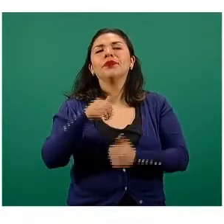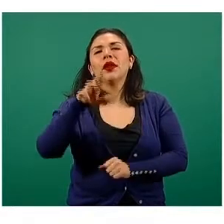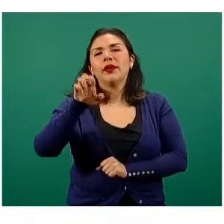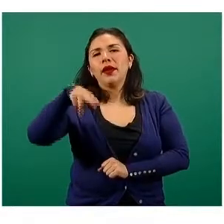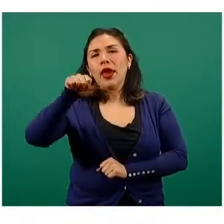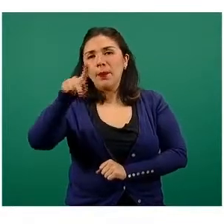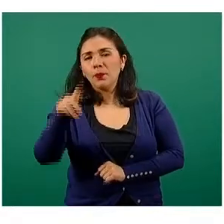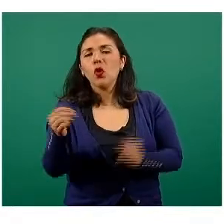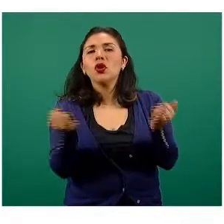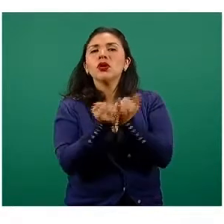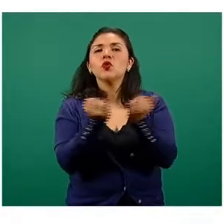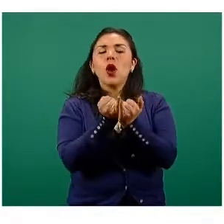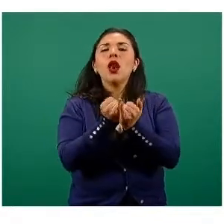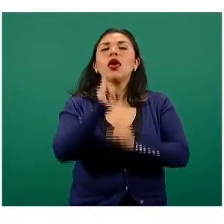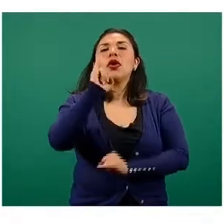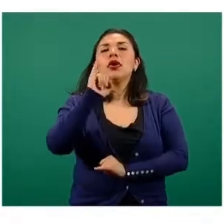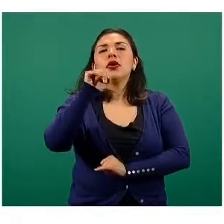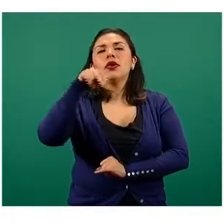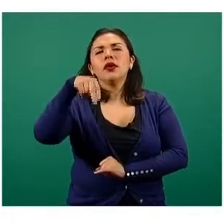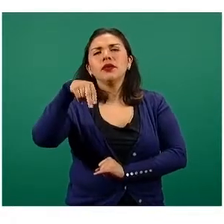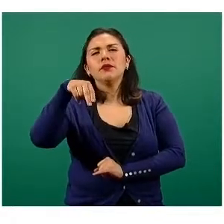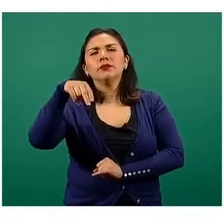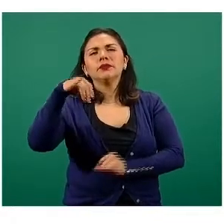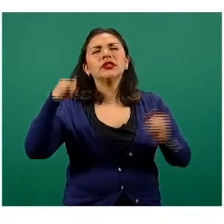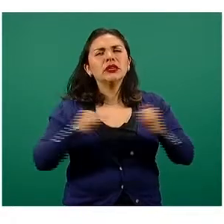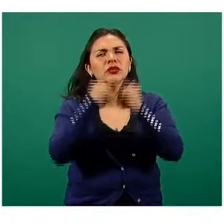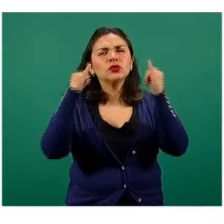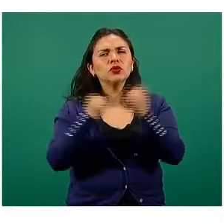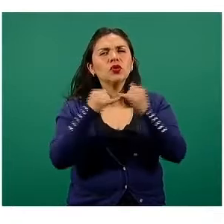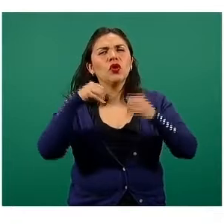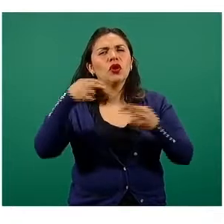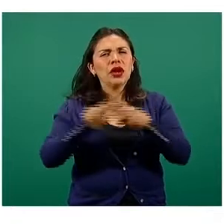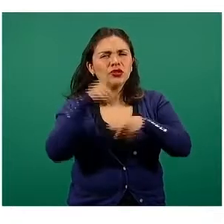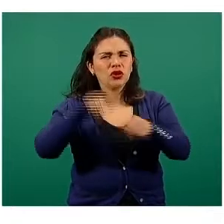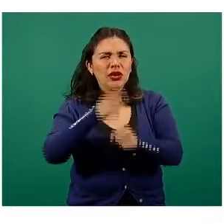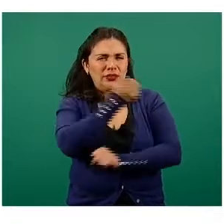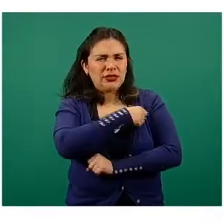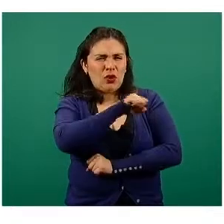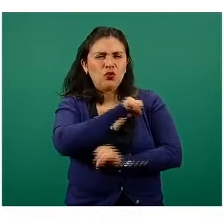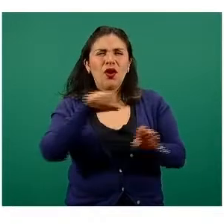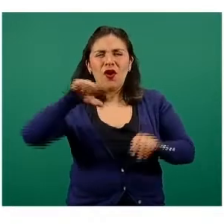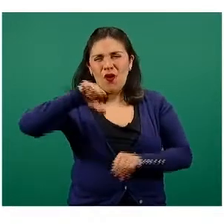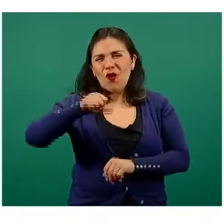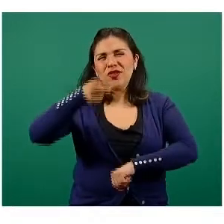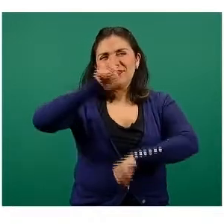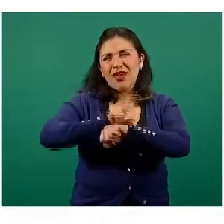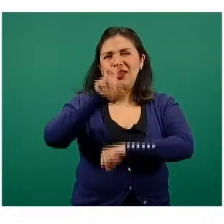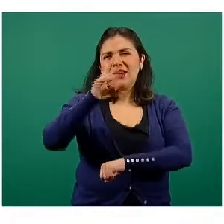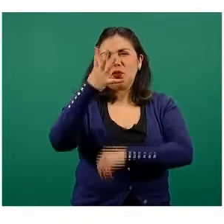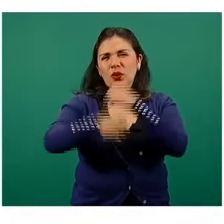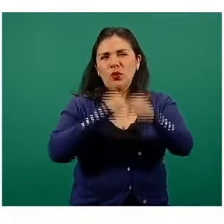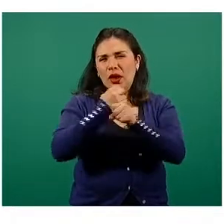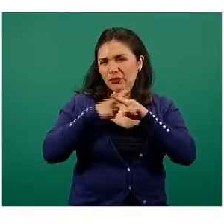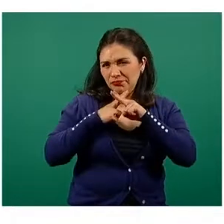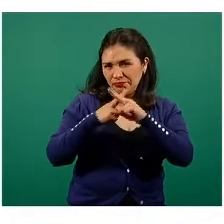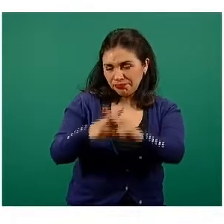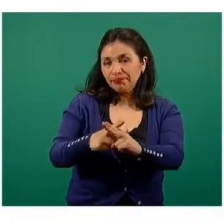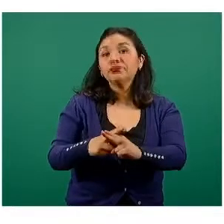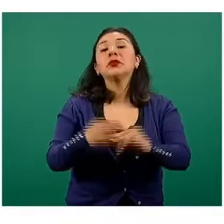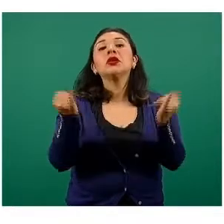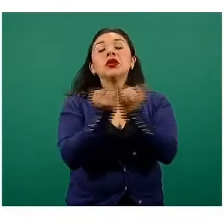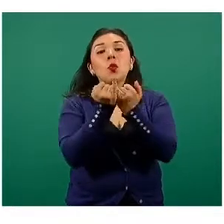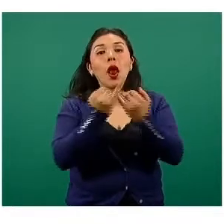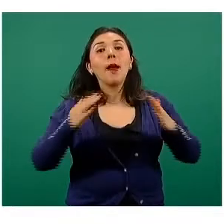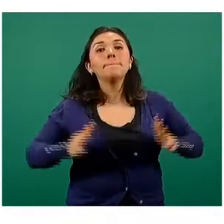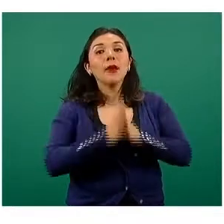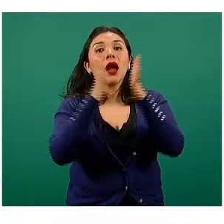el Instituto Nacional de Salud Pública, que cumple 34 años, como ya lo señaló el doctor López Ridaura. También